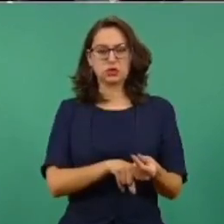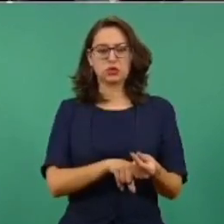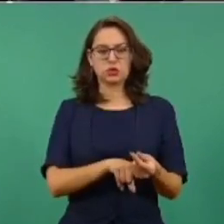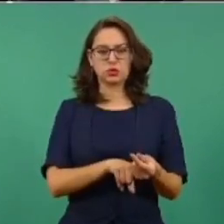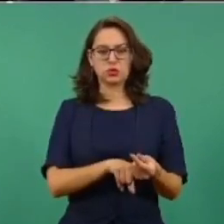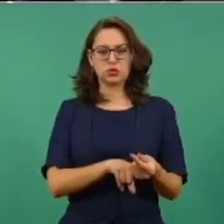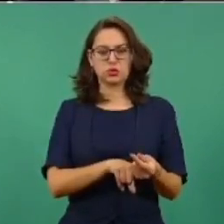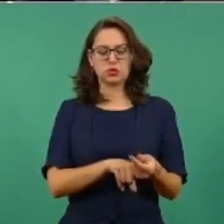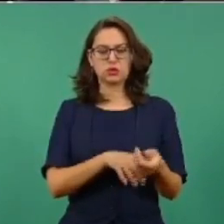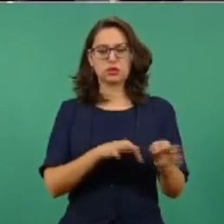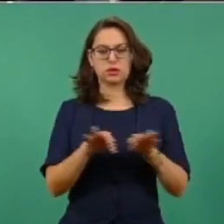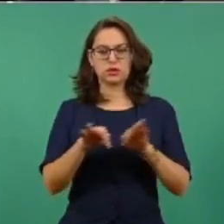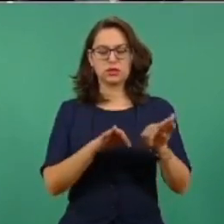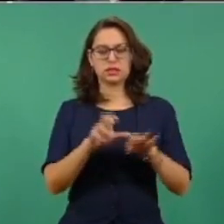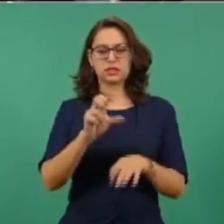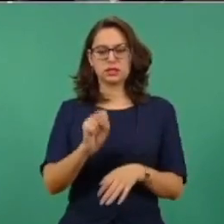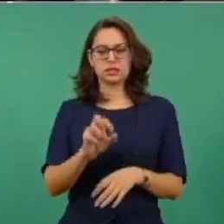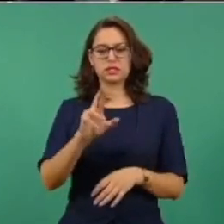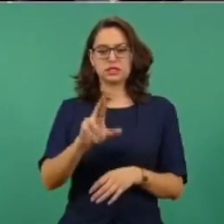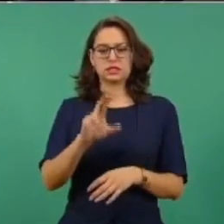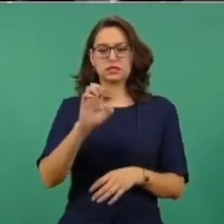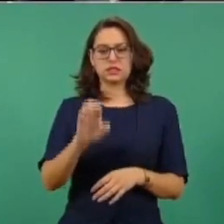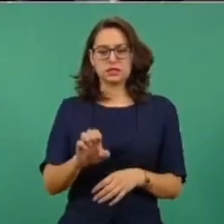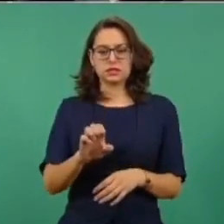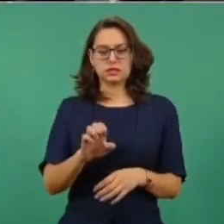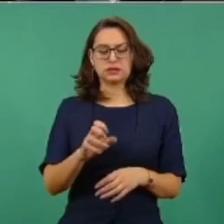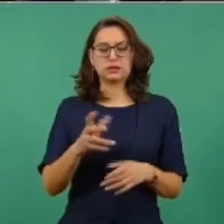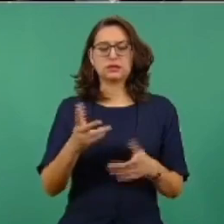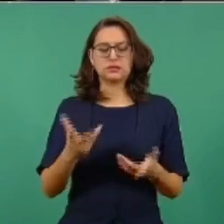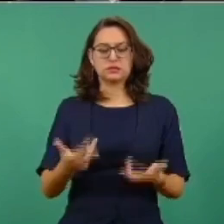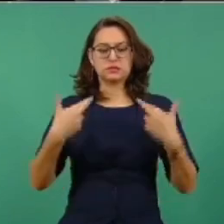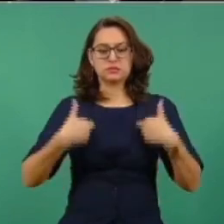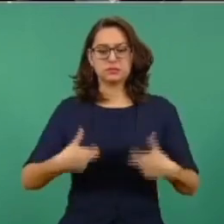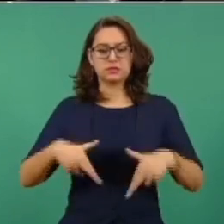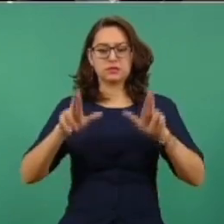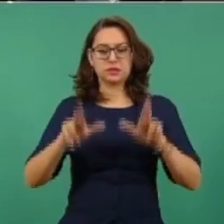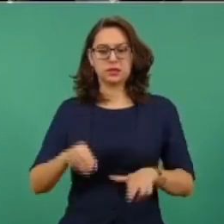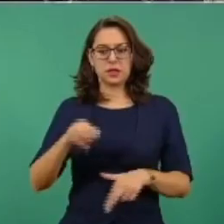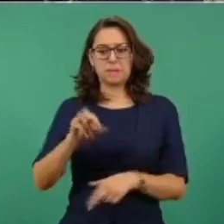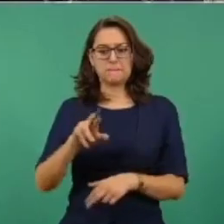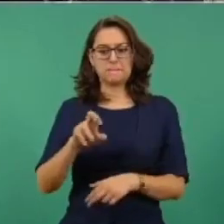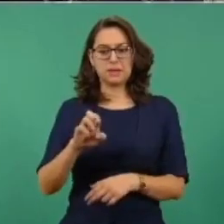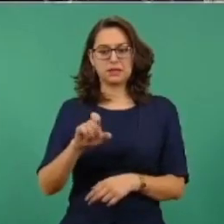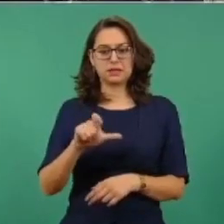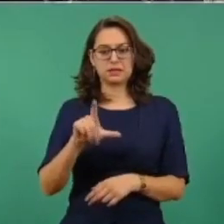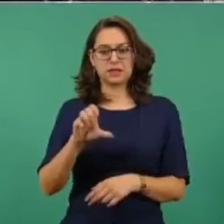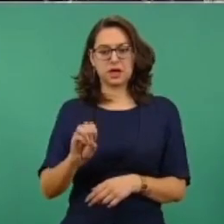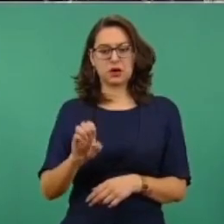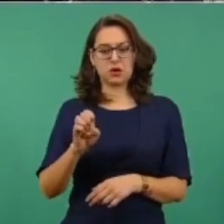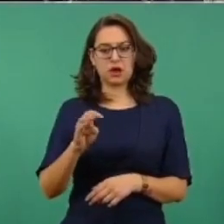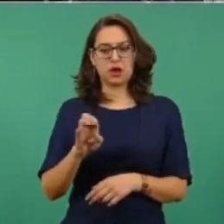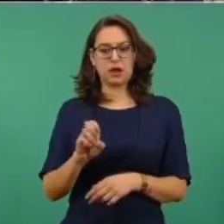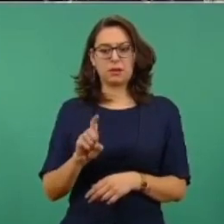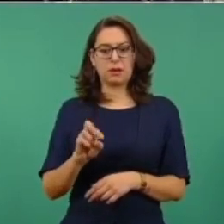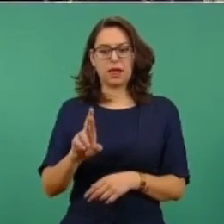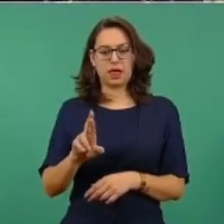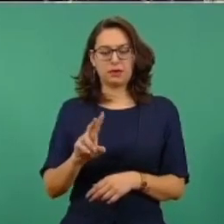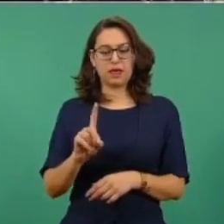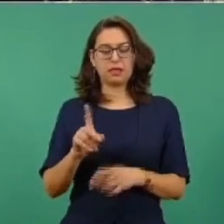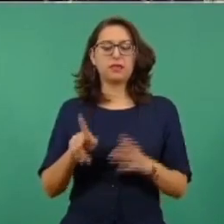de Relaciones Exteriores y ha sido representante de Marcelo Ebrard Casaubon en algunos eventos.